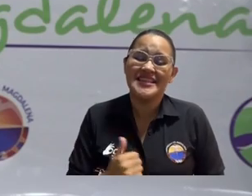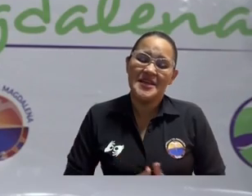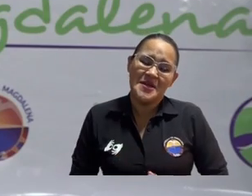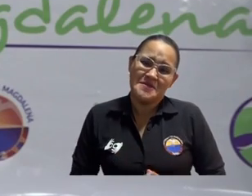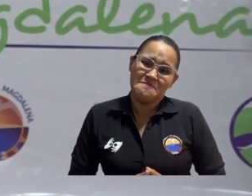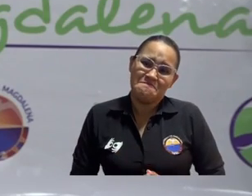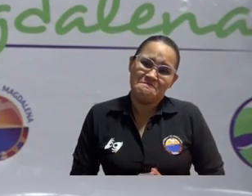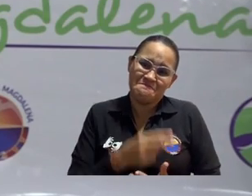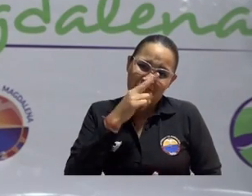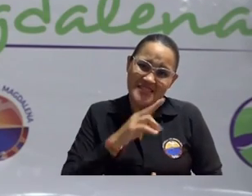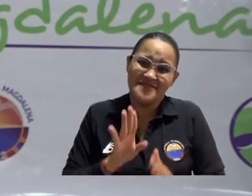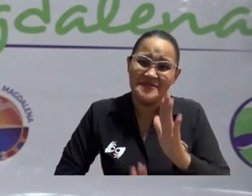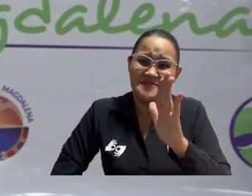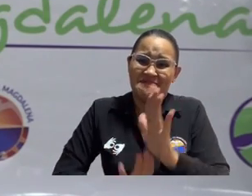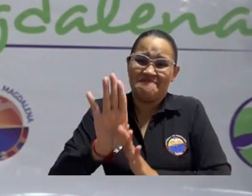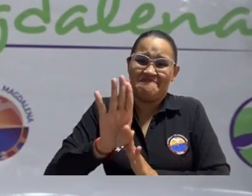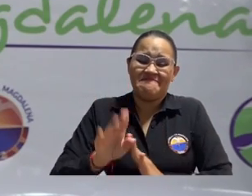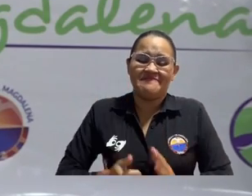adelante,